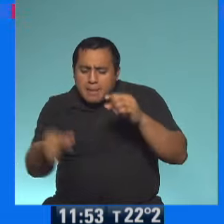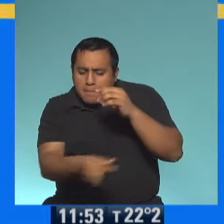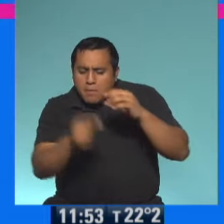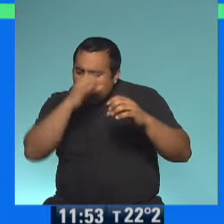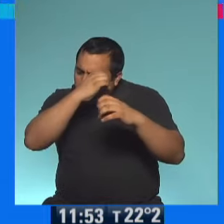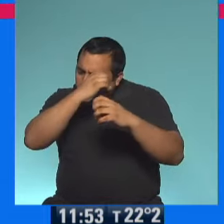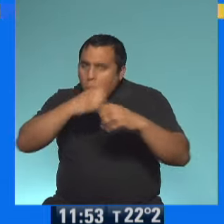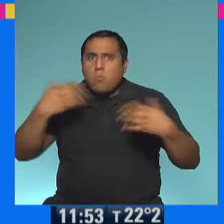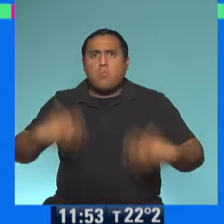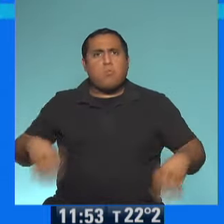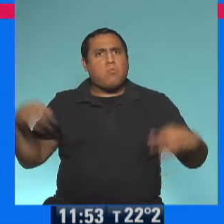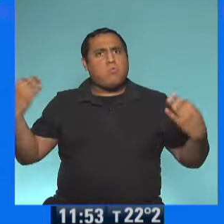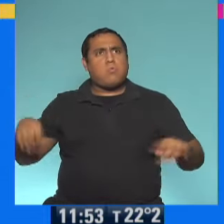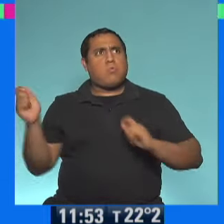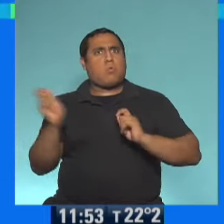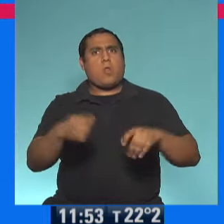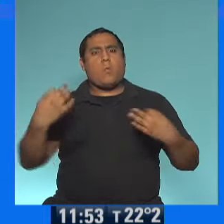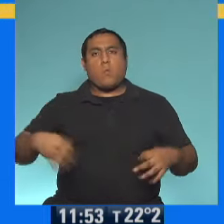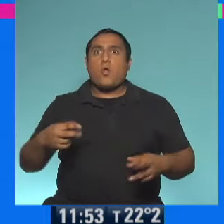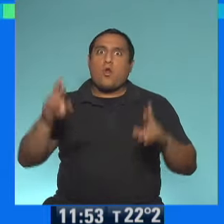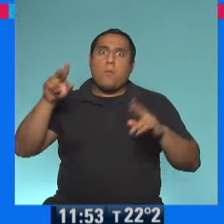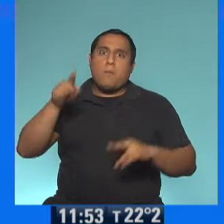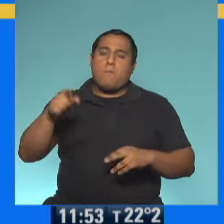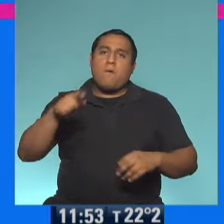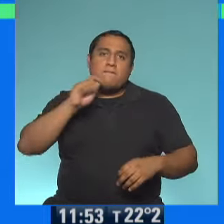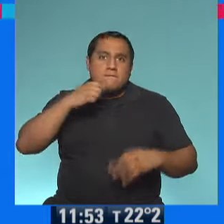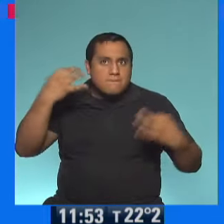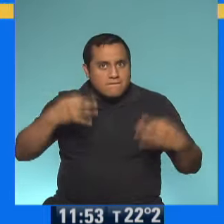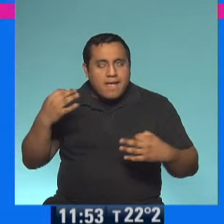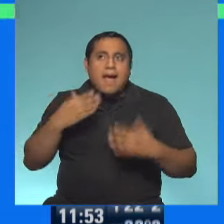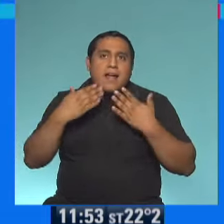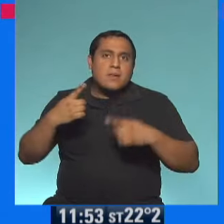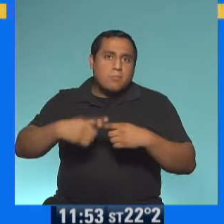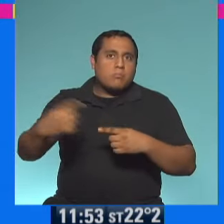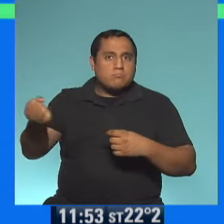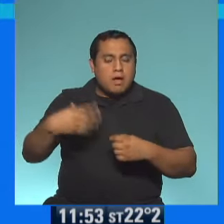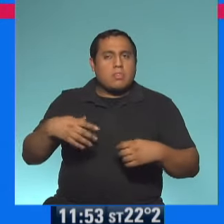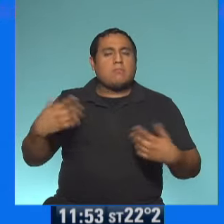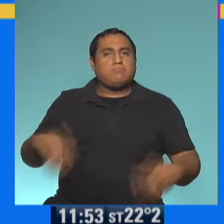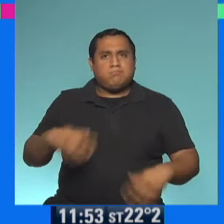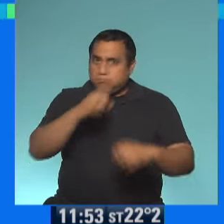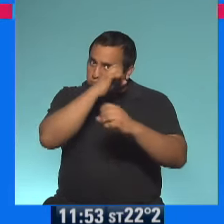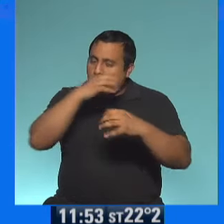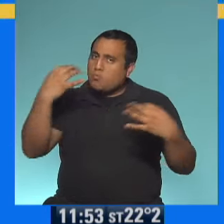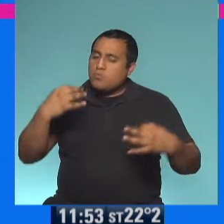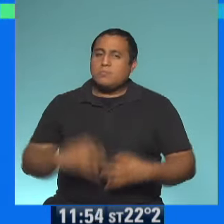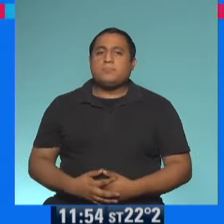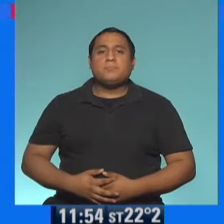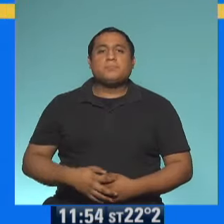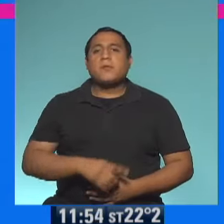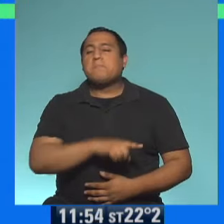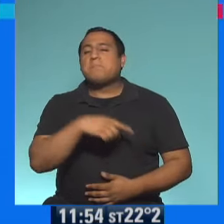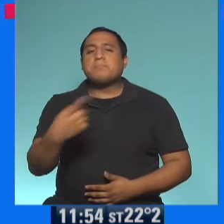regalo! Espectacular, qué buen regalo. Esperamos que le hayas pasado lindo. Gracias por compartirlo, Male. Buenísimo ese microscopio. Y acá